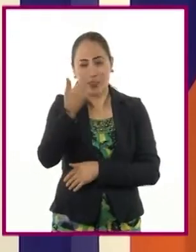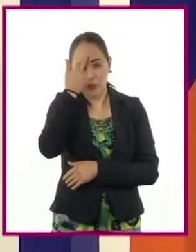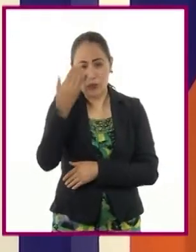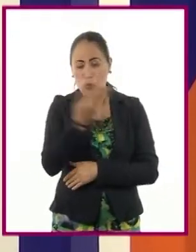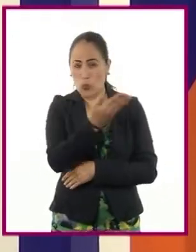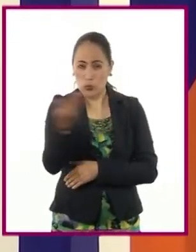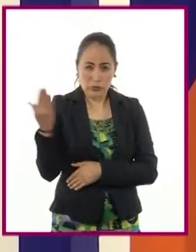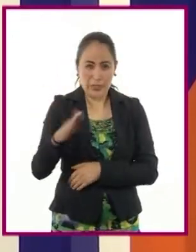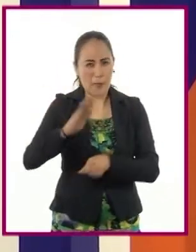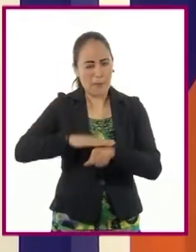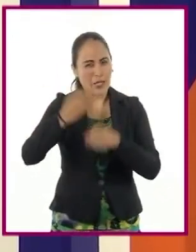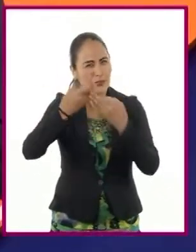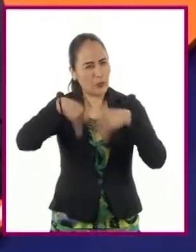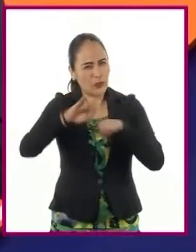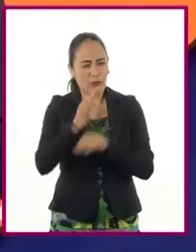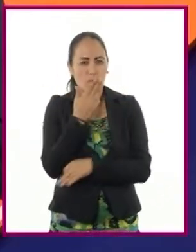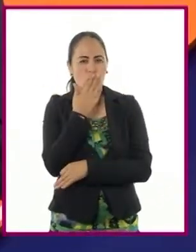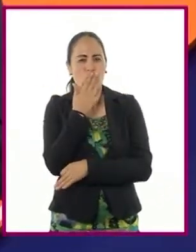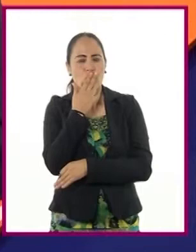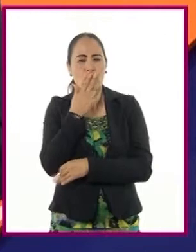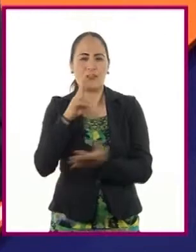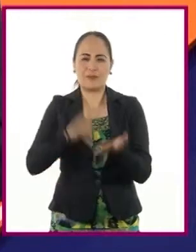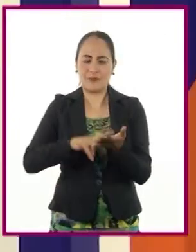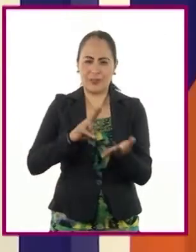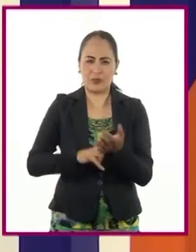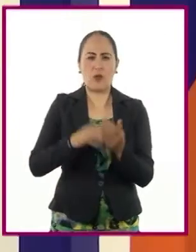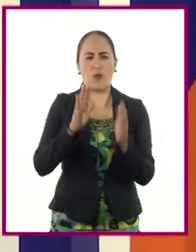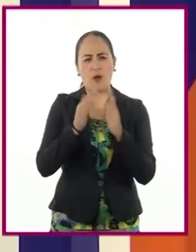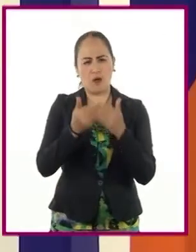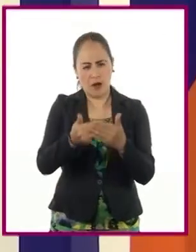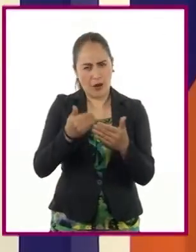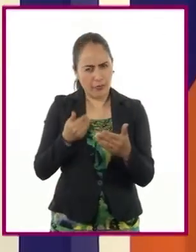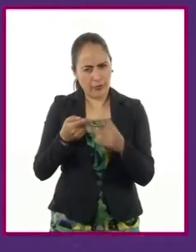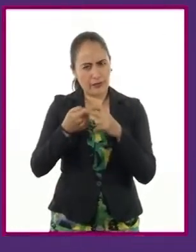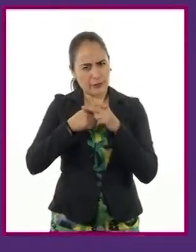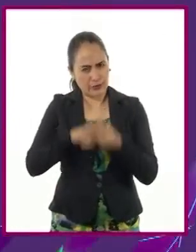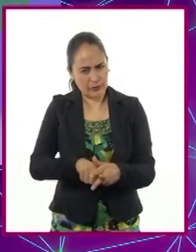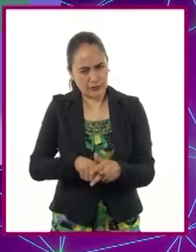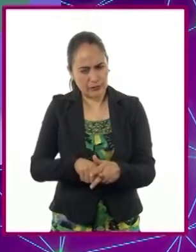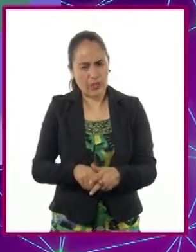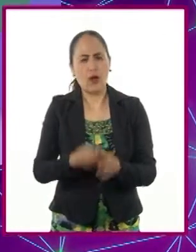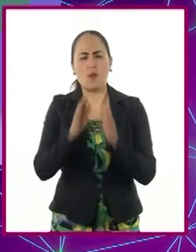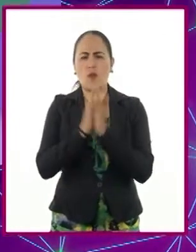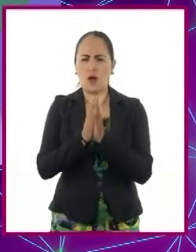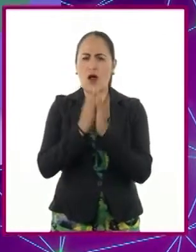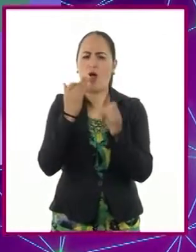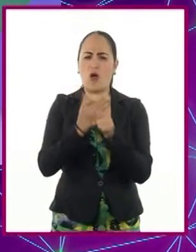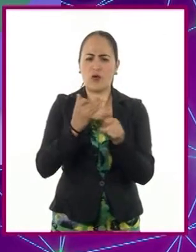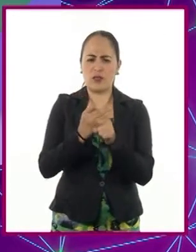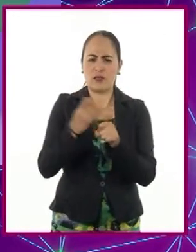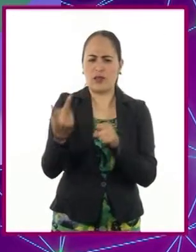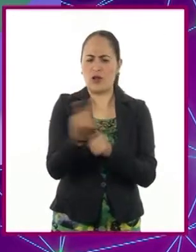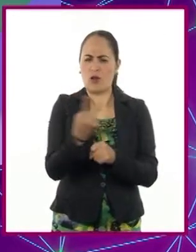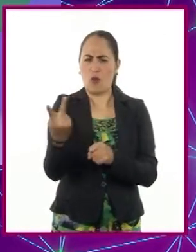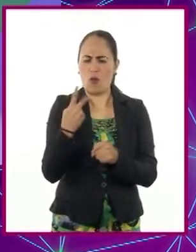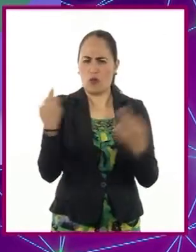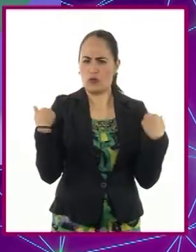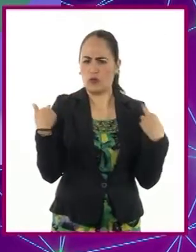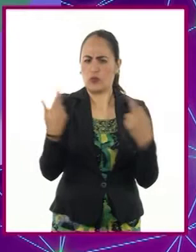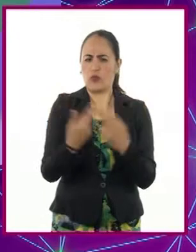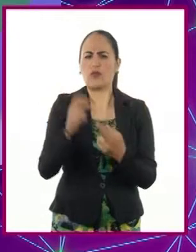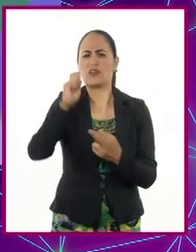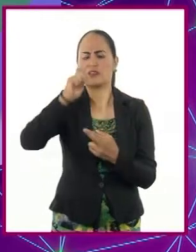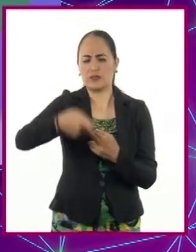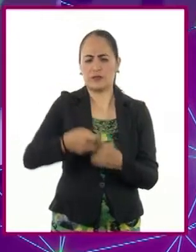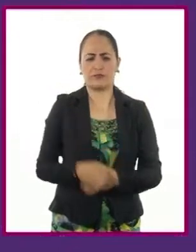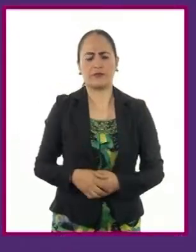importantes para nosotros. Antes de continuar, profesor, ¿qué nos trae para la sección Entre Profes? Maestra, los invitamos a